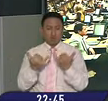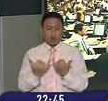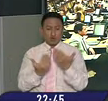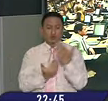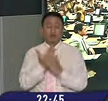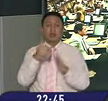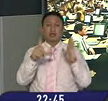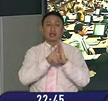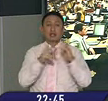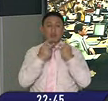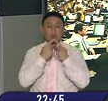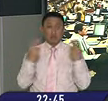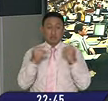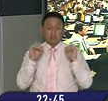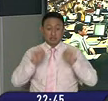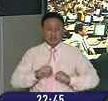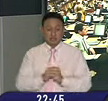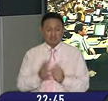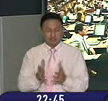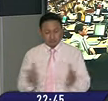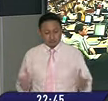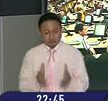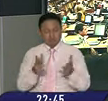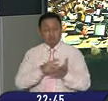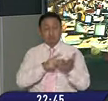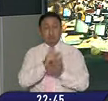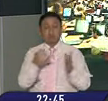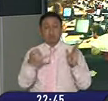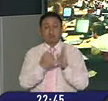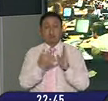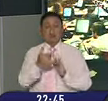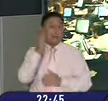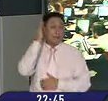políticas públicas e incentivos tributarios para que